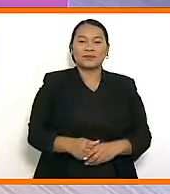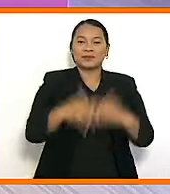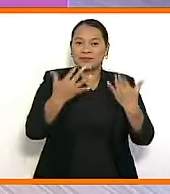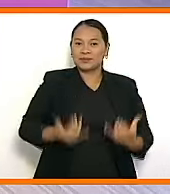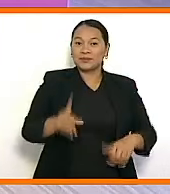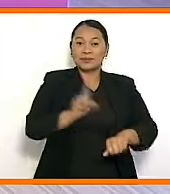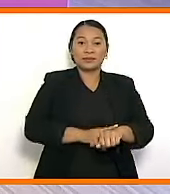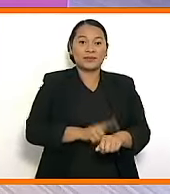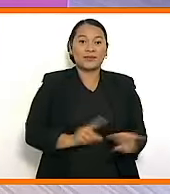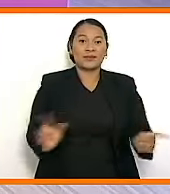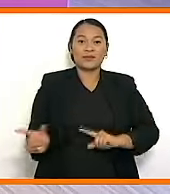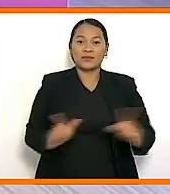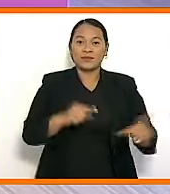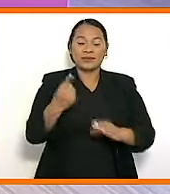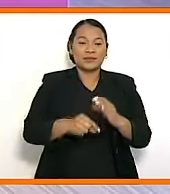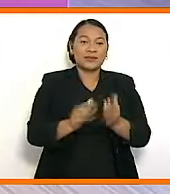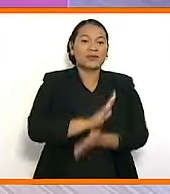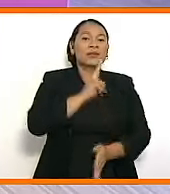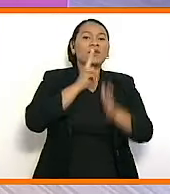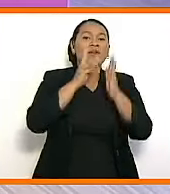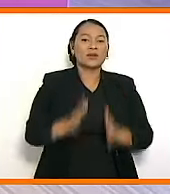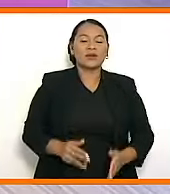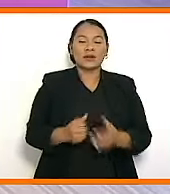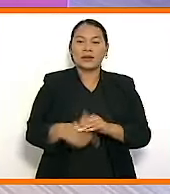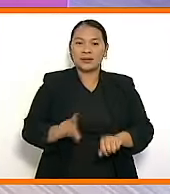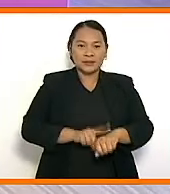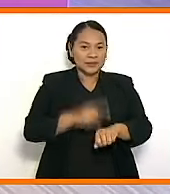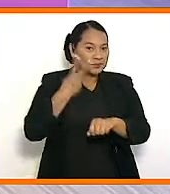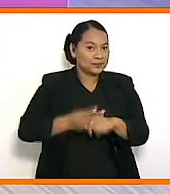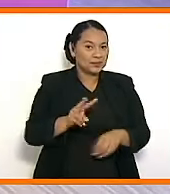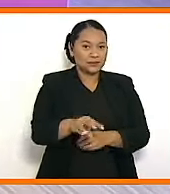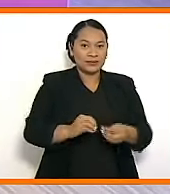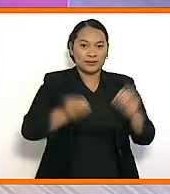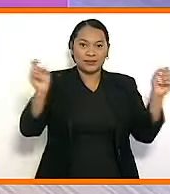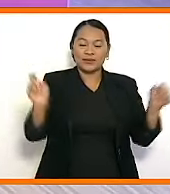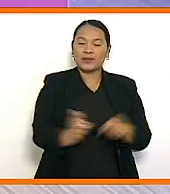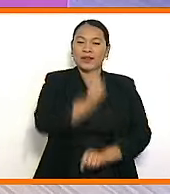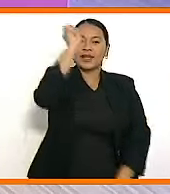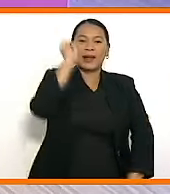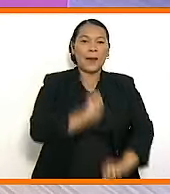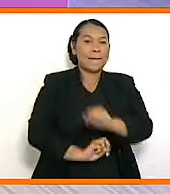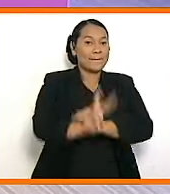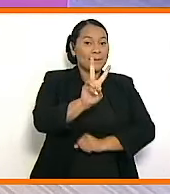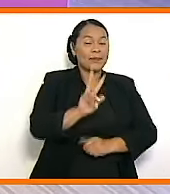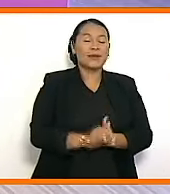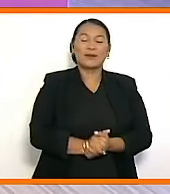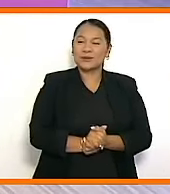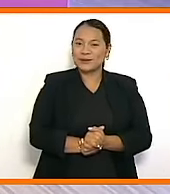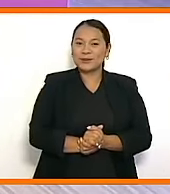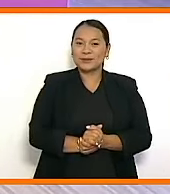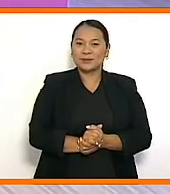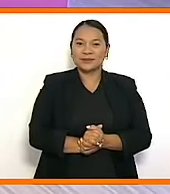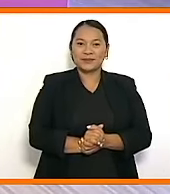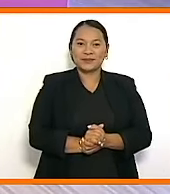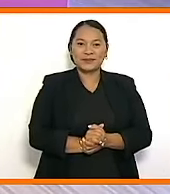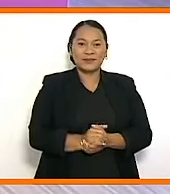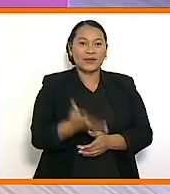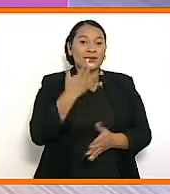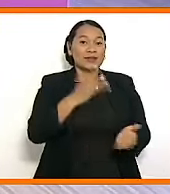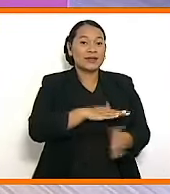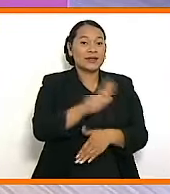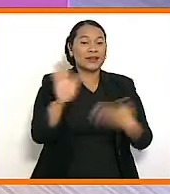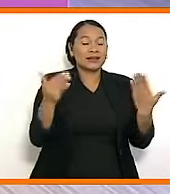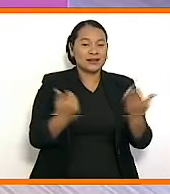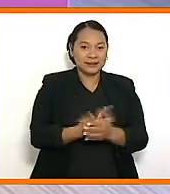que tengas tu guía catracha en mano, porque vamos a conocer cuáles van a ser esos dos afortunados números ganadores en premiados. Te deseo